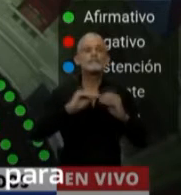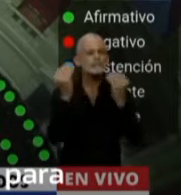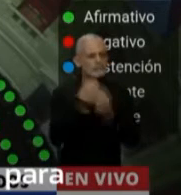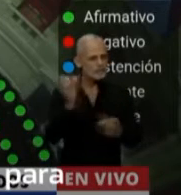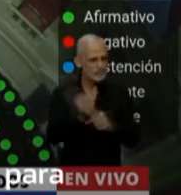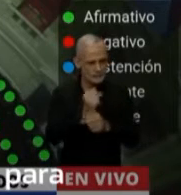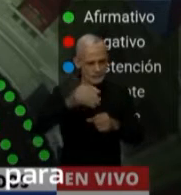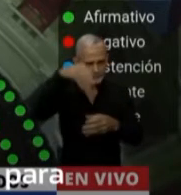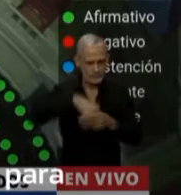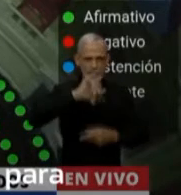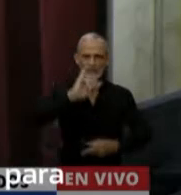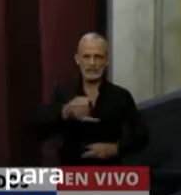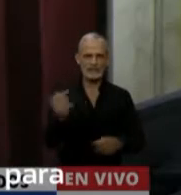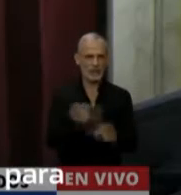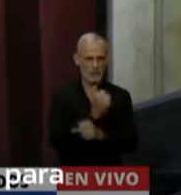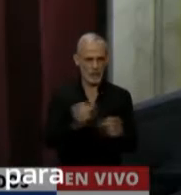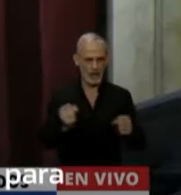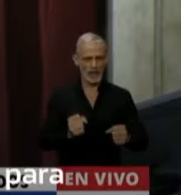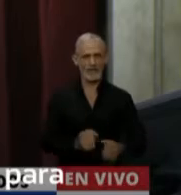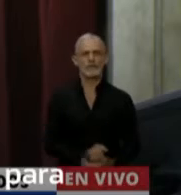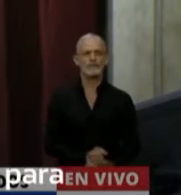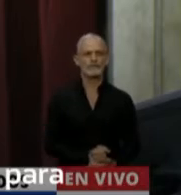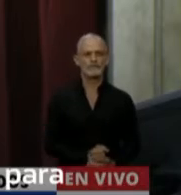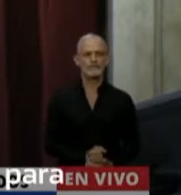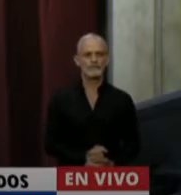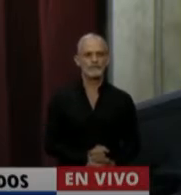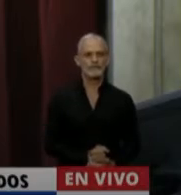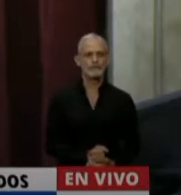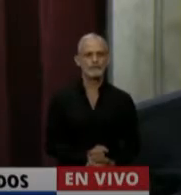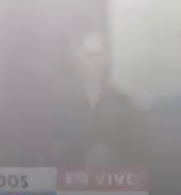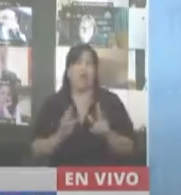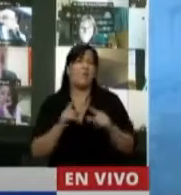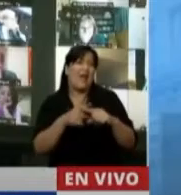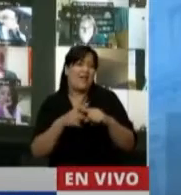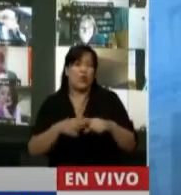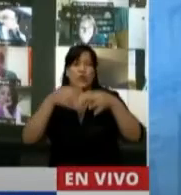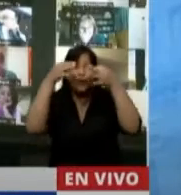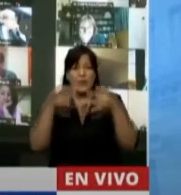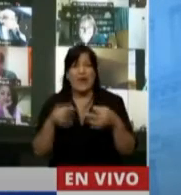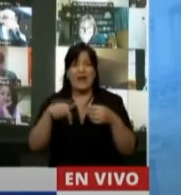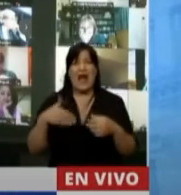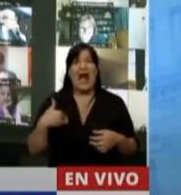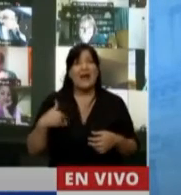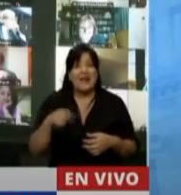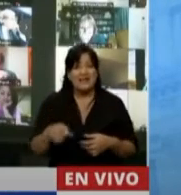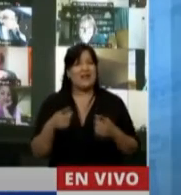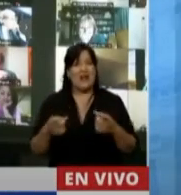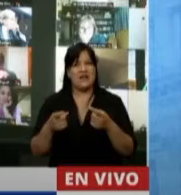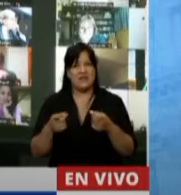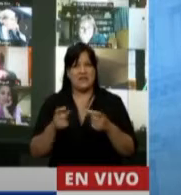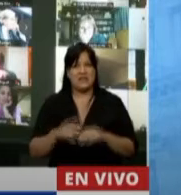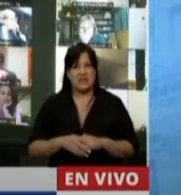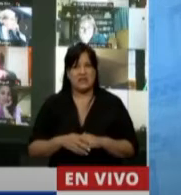una recaudación, se quiere, de un 2% de la alícuota hasta un 3,5%, y estamos hablando de aquellos que tienen